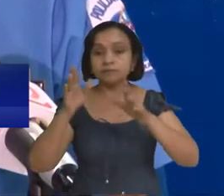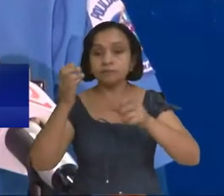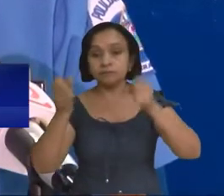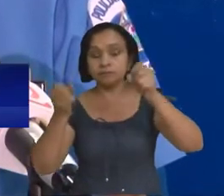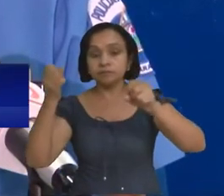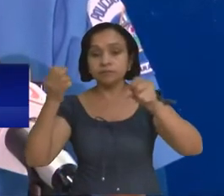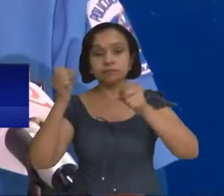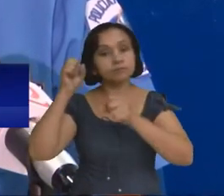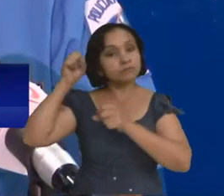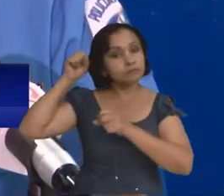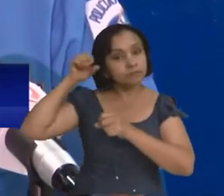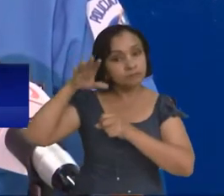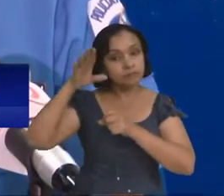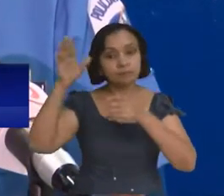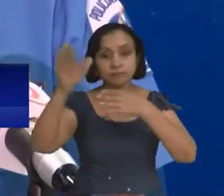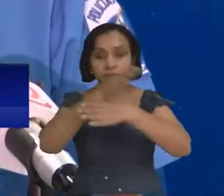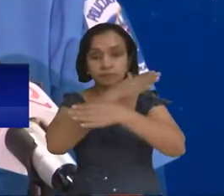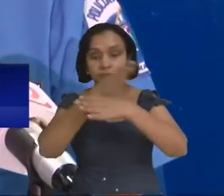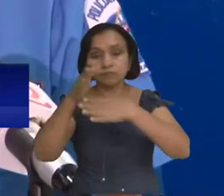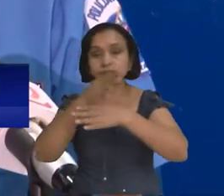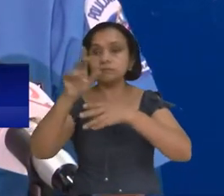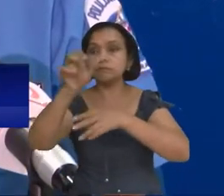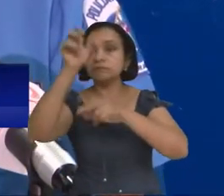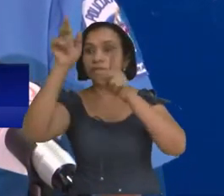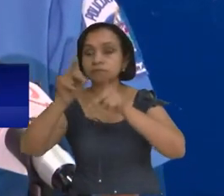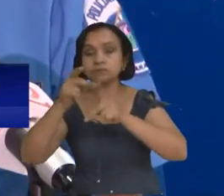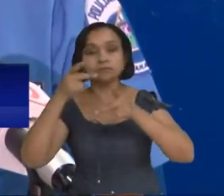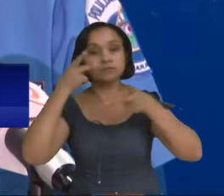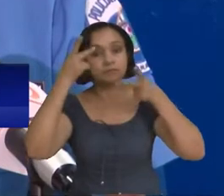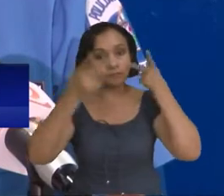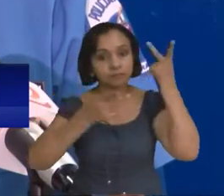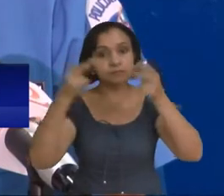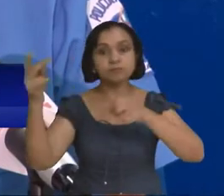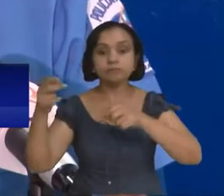al turista que nos visite, nacional y extranjero.